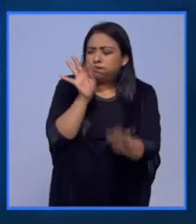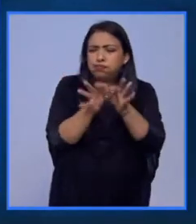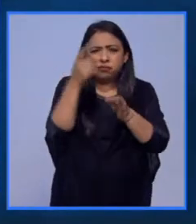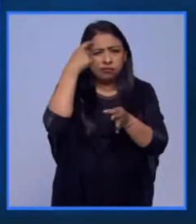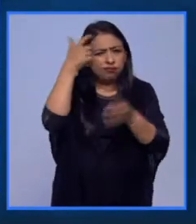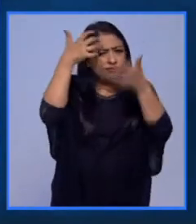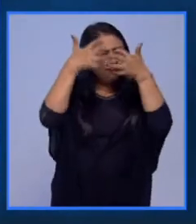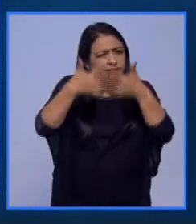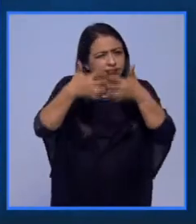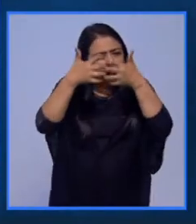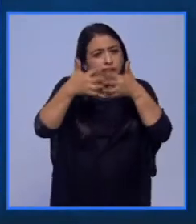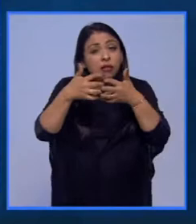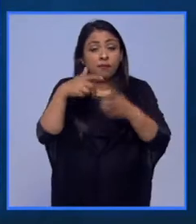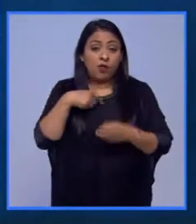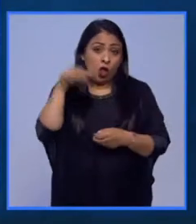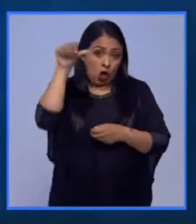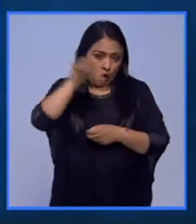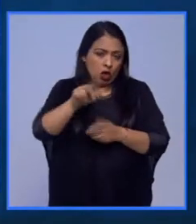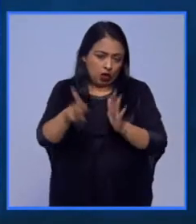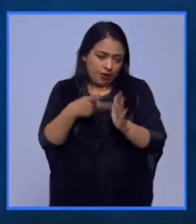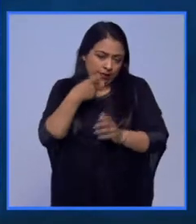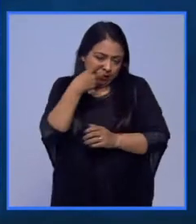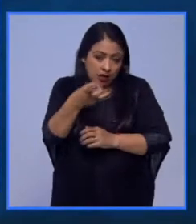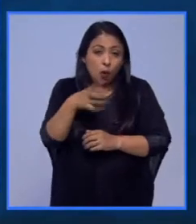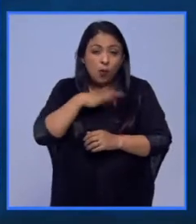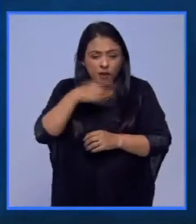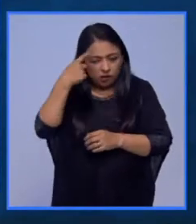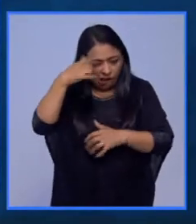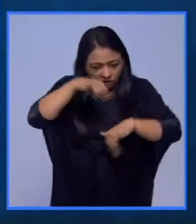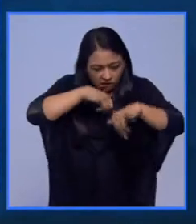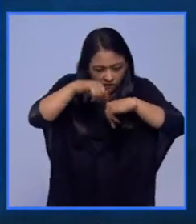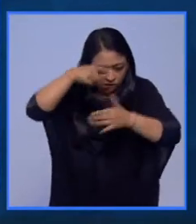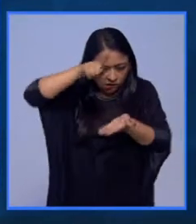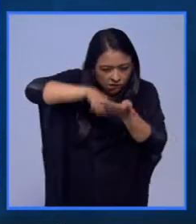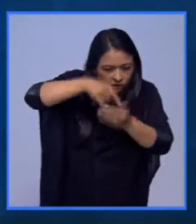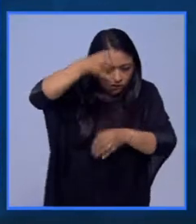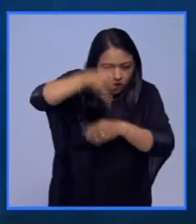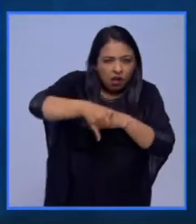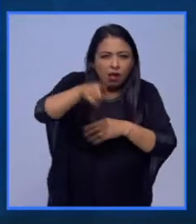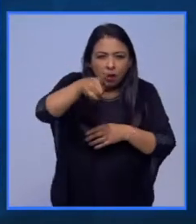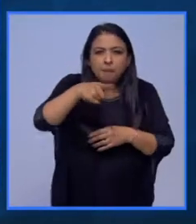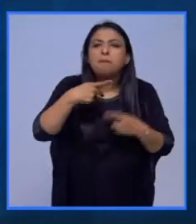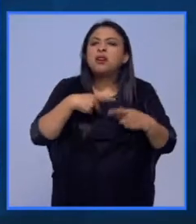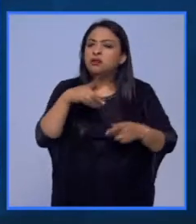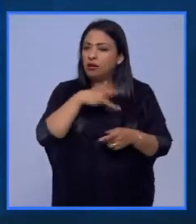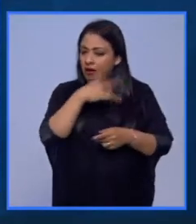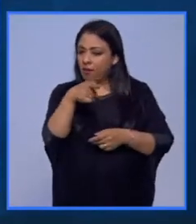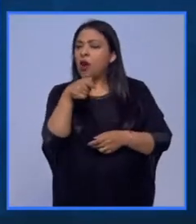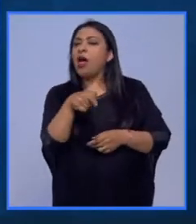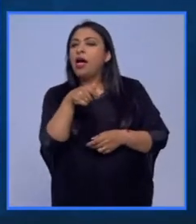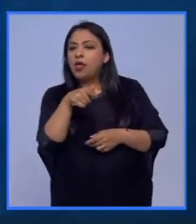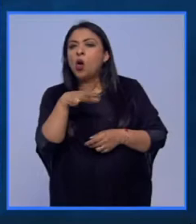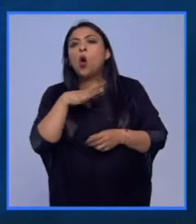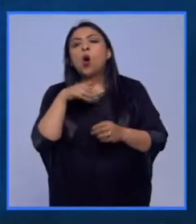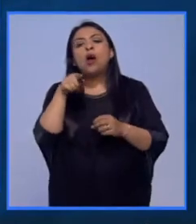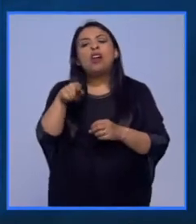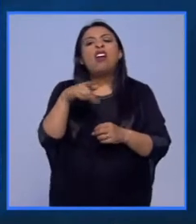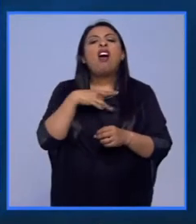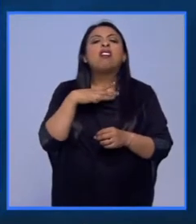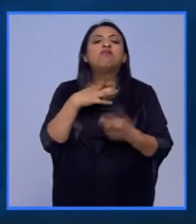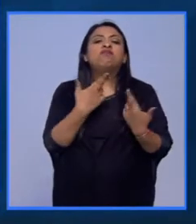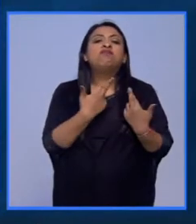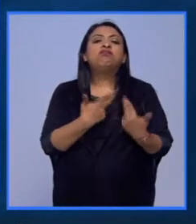cerebro que hoy, reitero, podemos mapearle y podemos decir, este individuo está enamorado y este individuo está sufriendo un